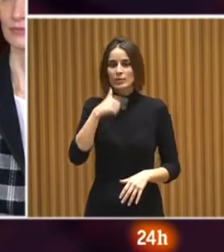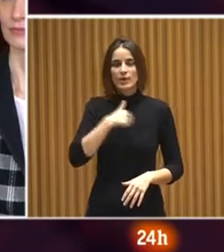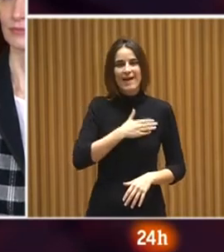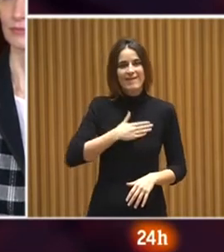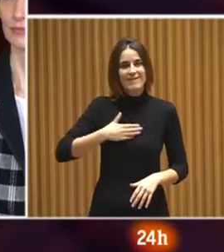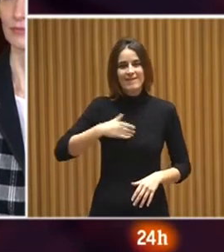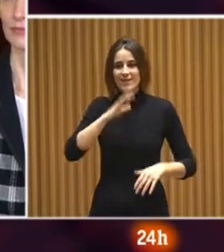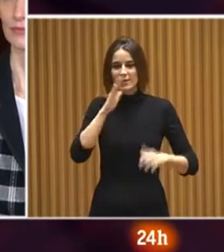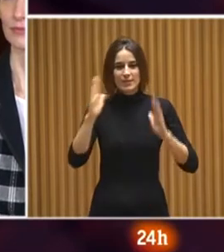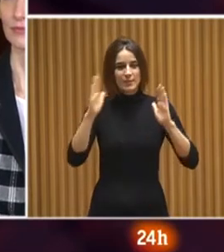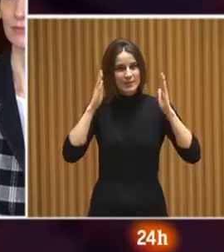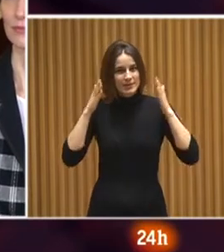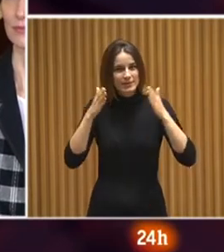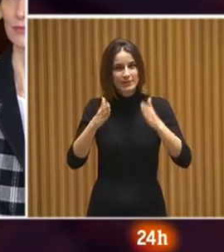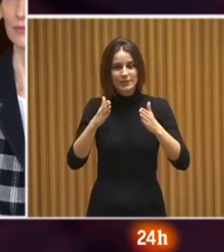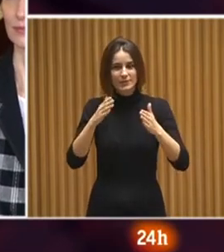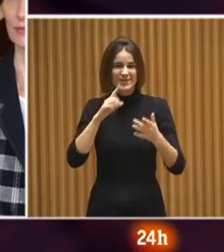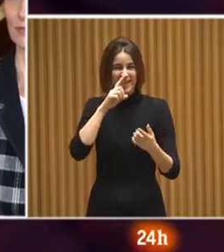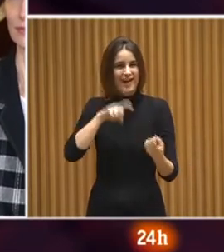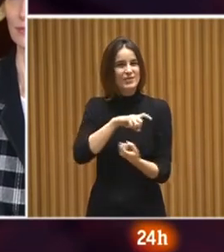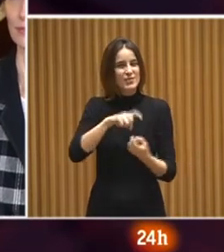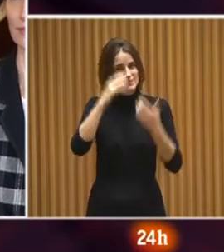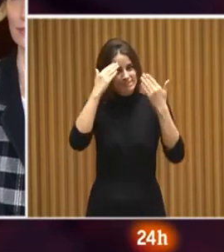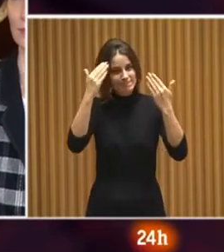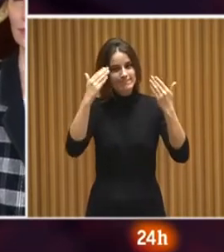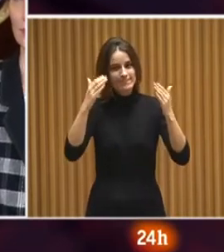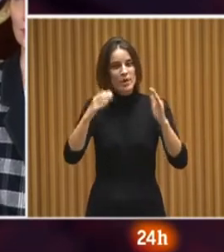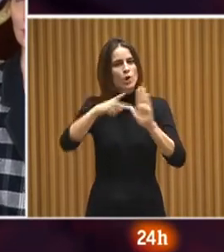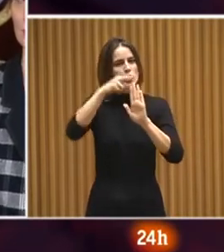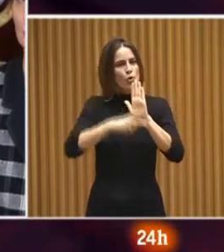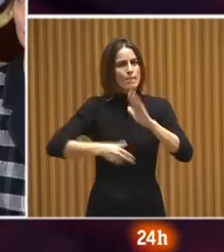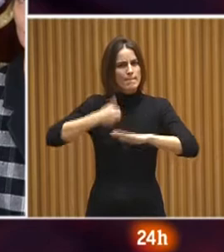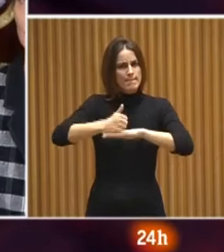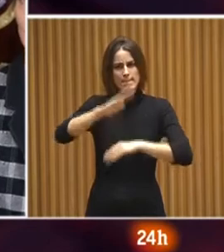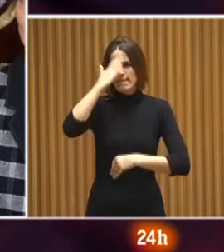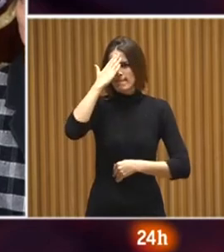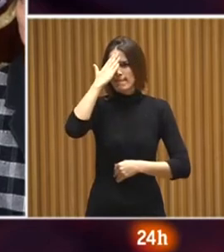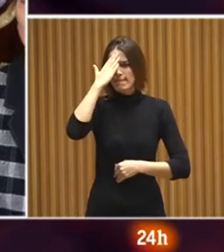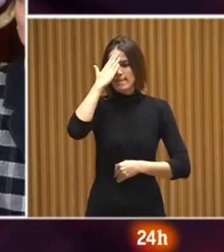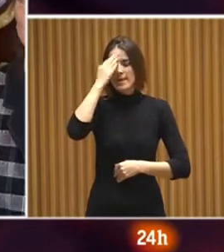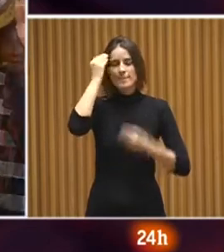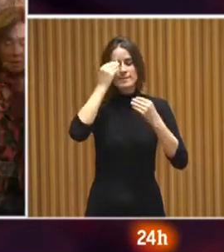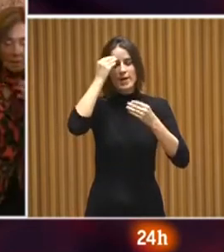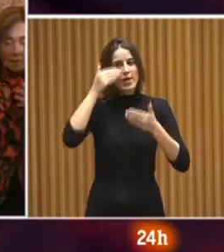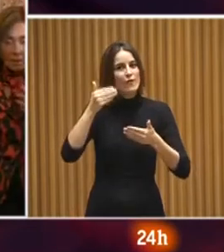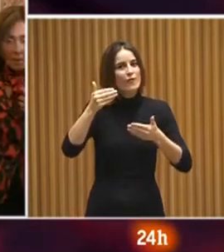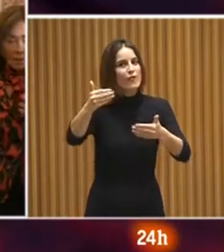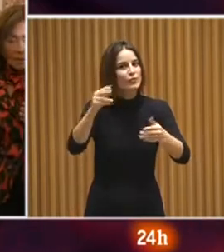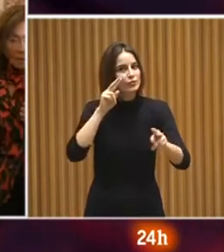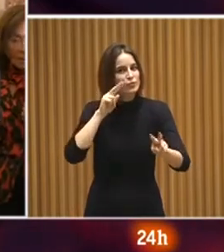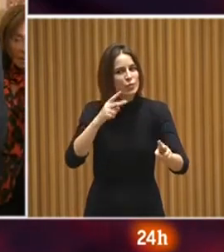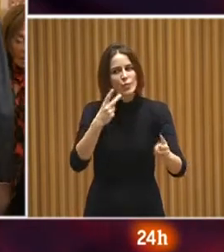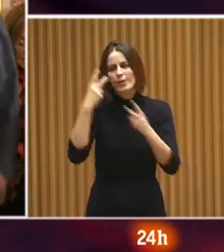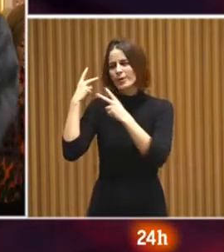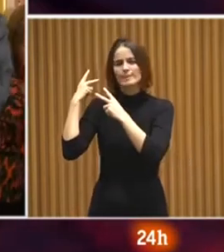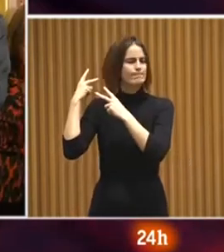recuerdo de nuestra norma fundamental miraran más al futuro que al pasado, a los retos que se nos plantean por